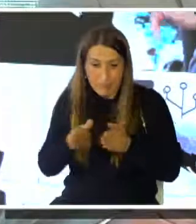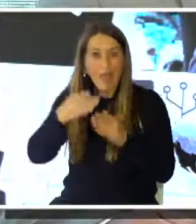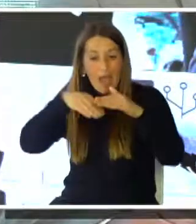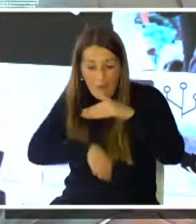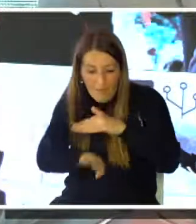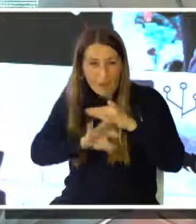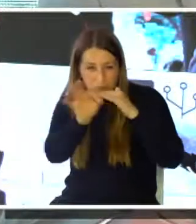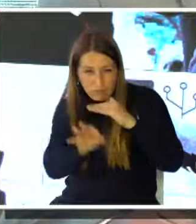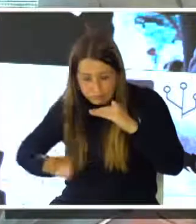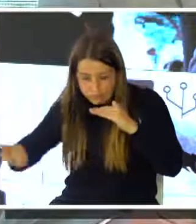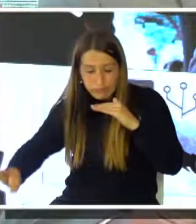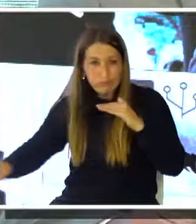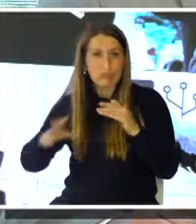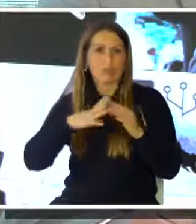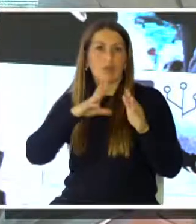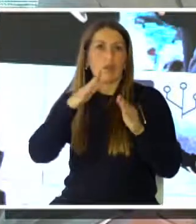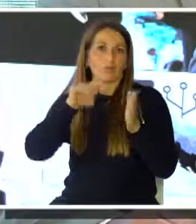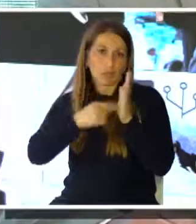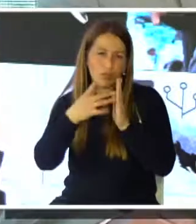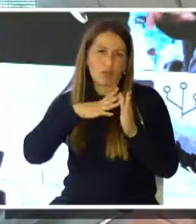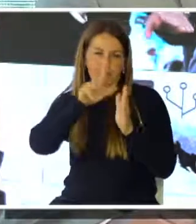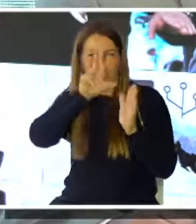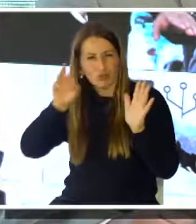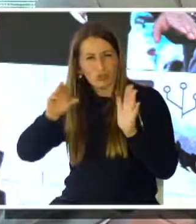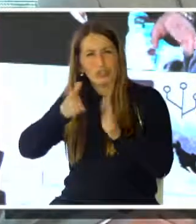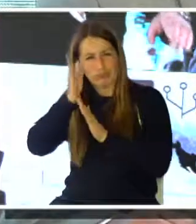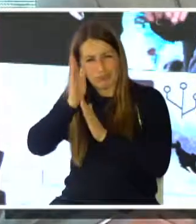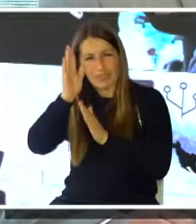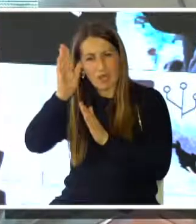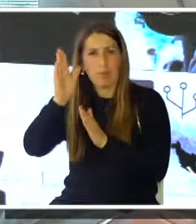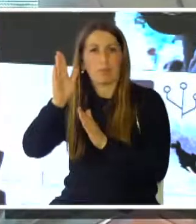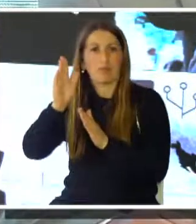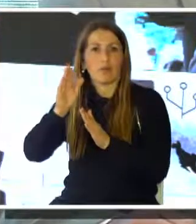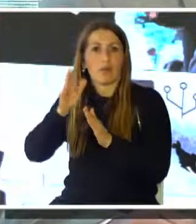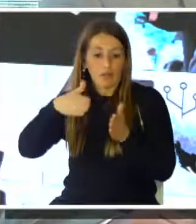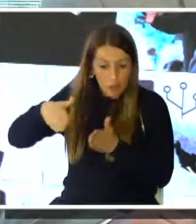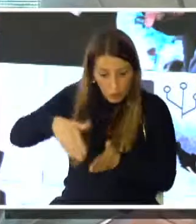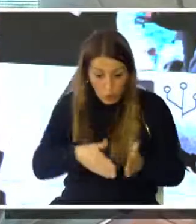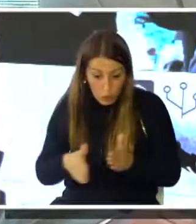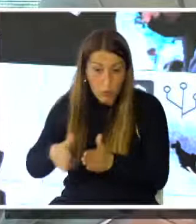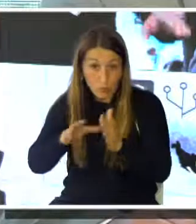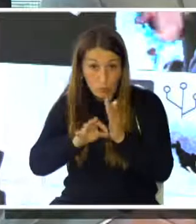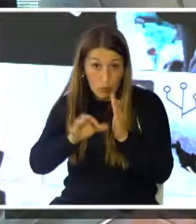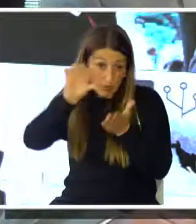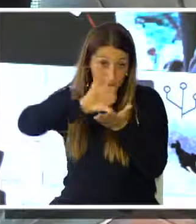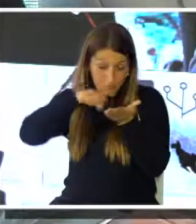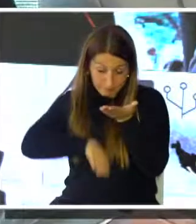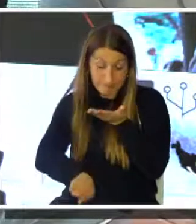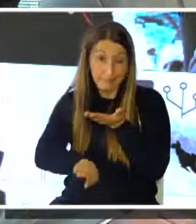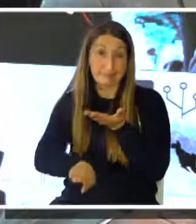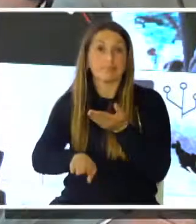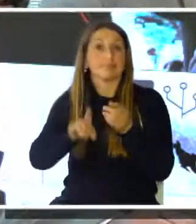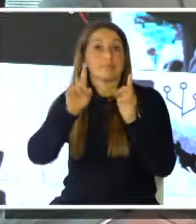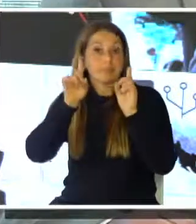buenos aires tiene más de 800 kilómetros de conductos por debajo en la ciudad bueno y